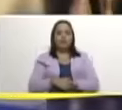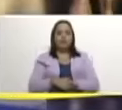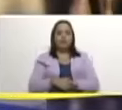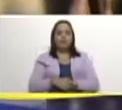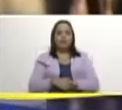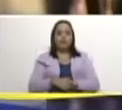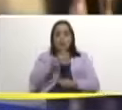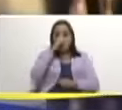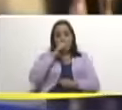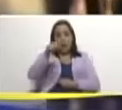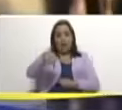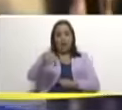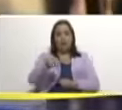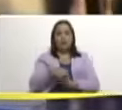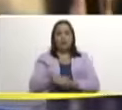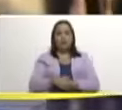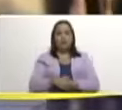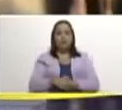del año,